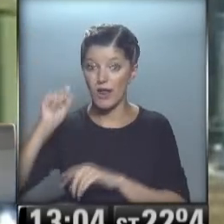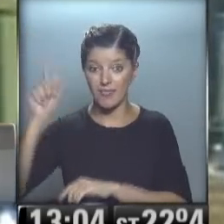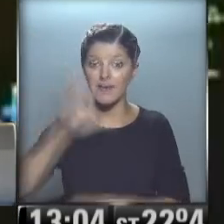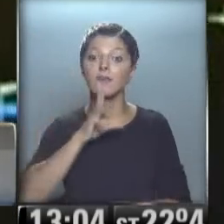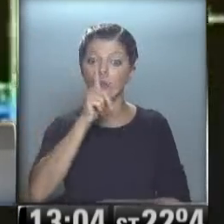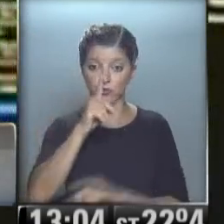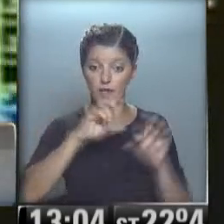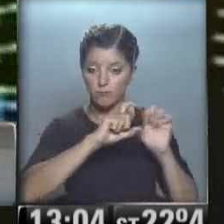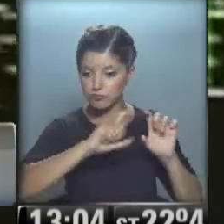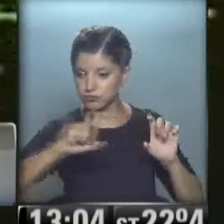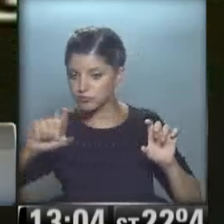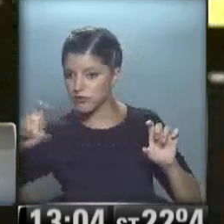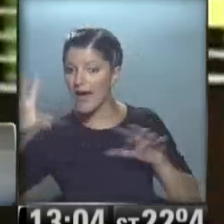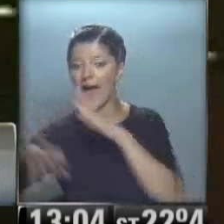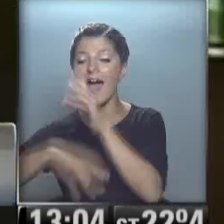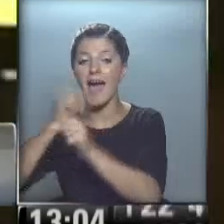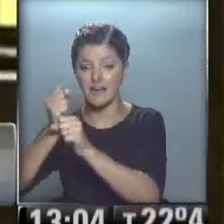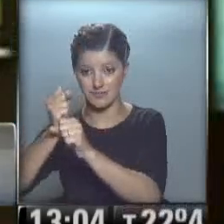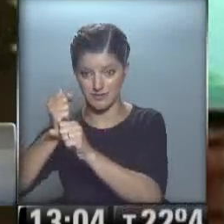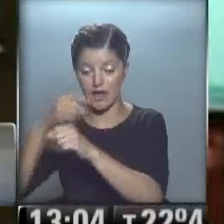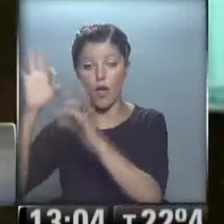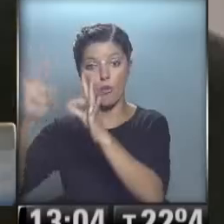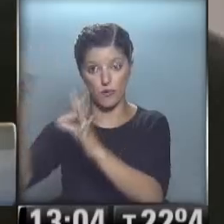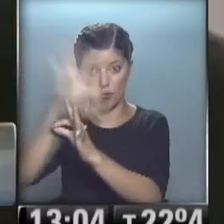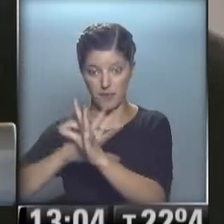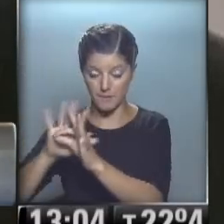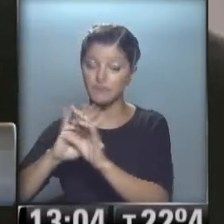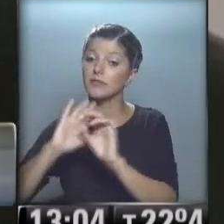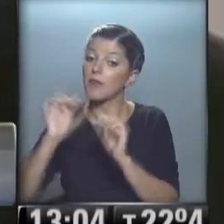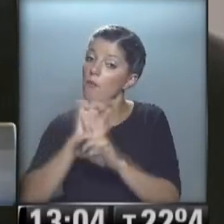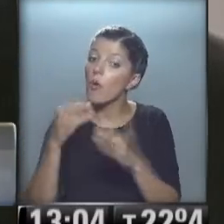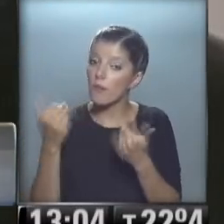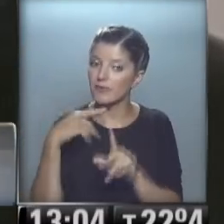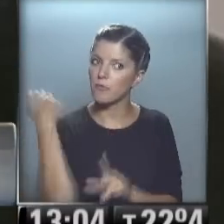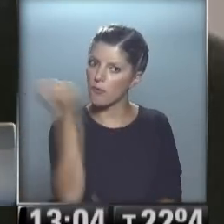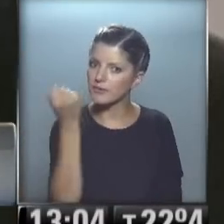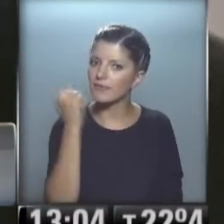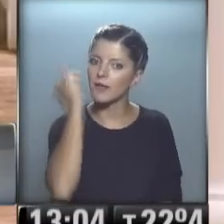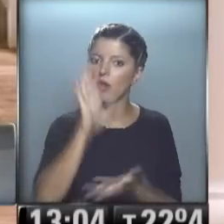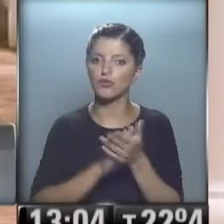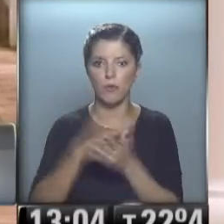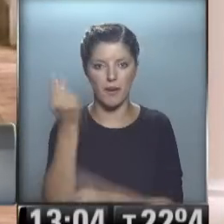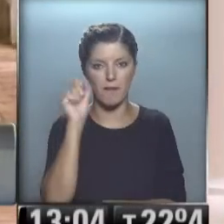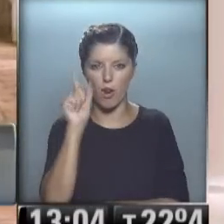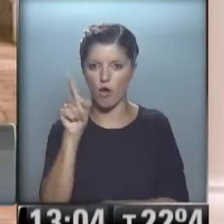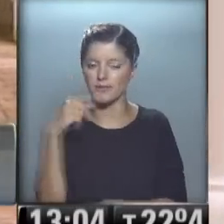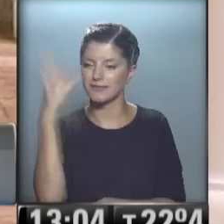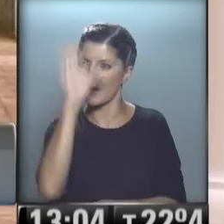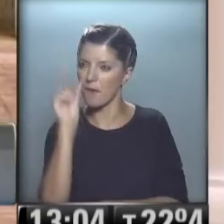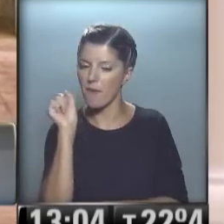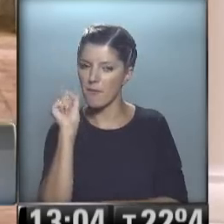través de Ucrania. Tampoco puede soslayarse el valor estratégico que tiene Ucrania para Estados